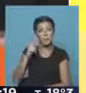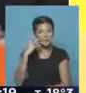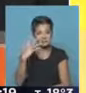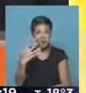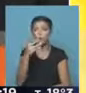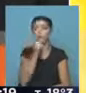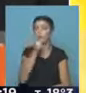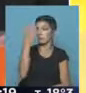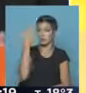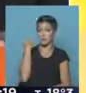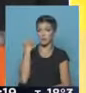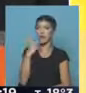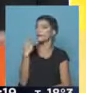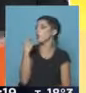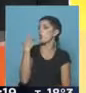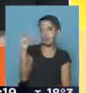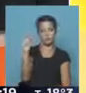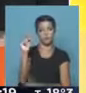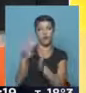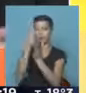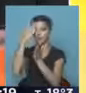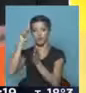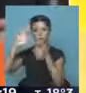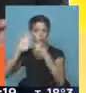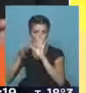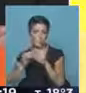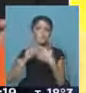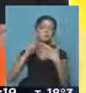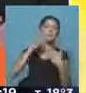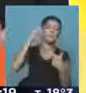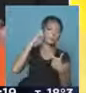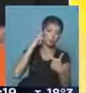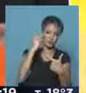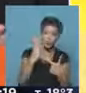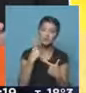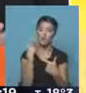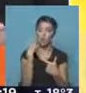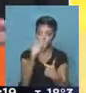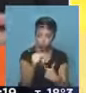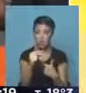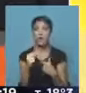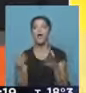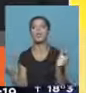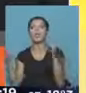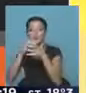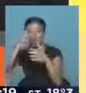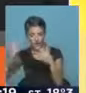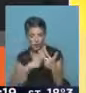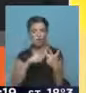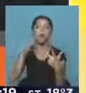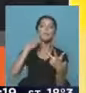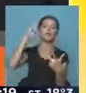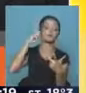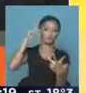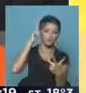a votar no a la Constitución Europea, llevó en 1992 casi a votar no a la Unión Monetaria, en 1981